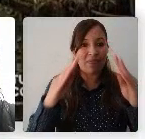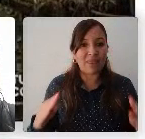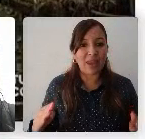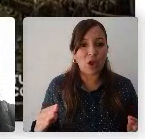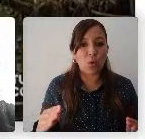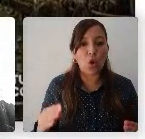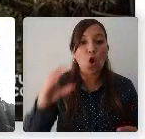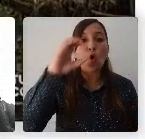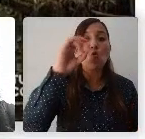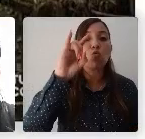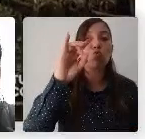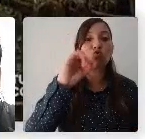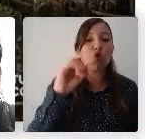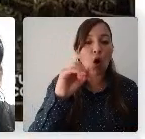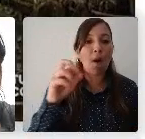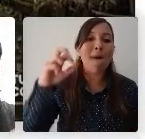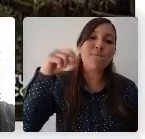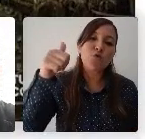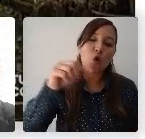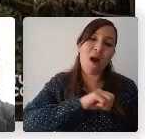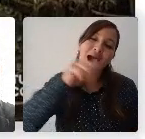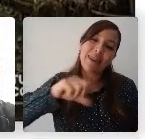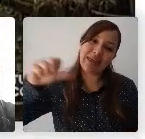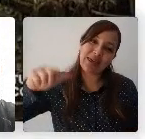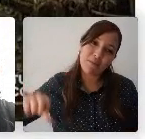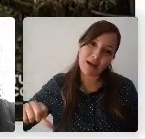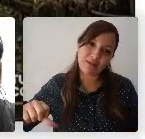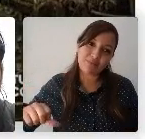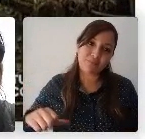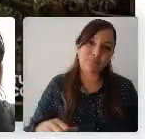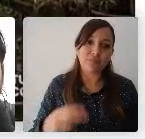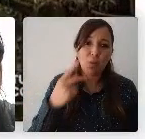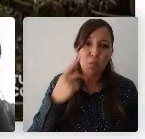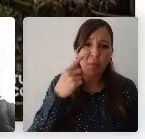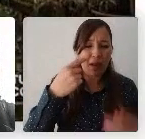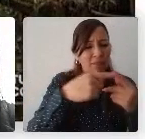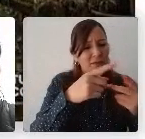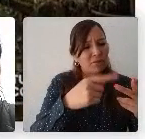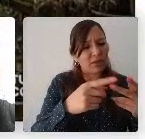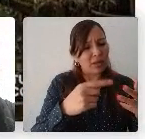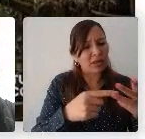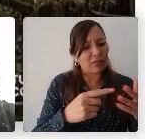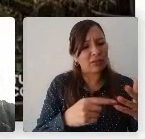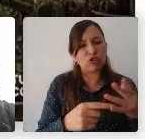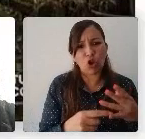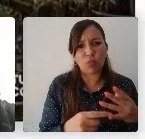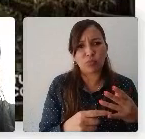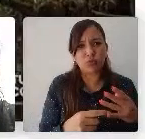es Cusco, Puno y Arequipa, ¿no? Entonces, tenemos una oferta bastante amplia y la cual